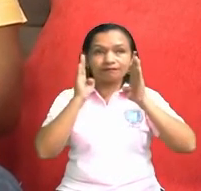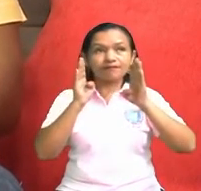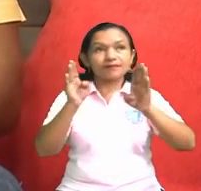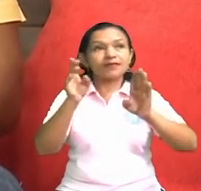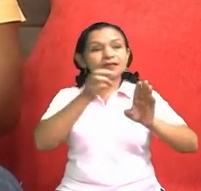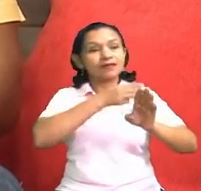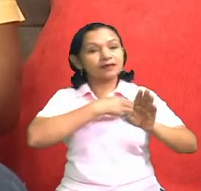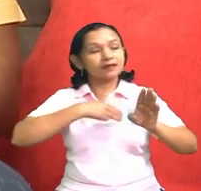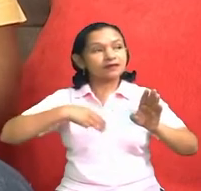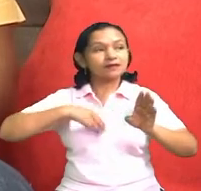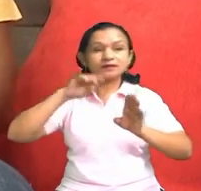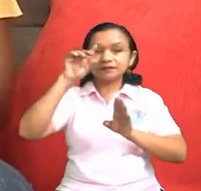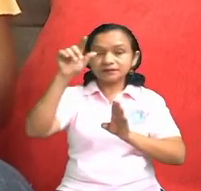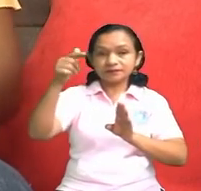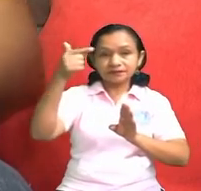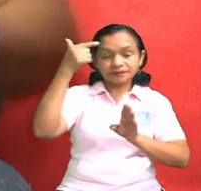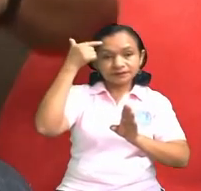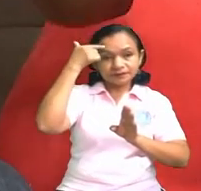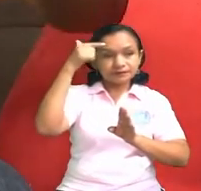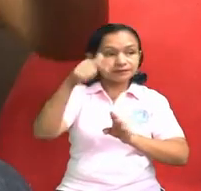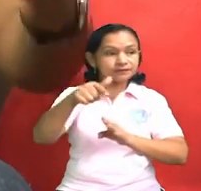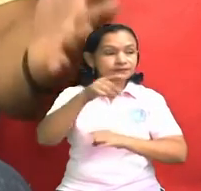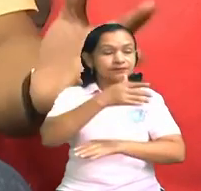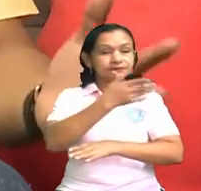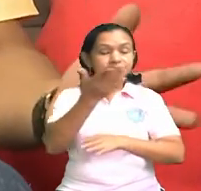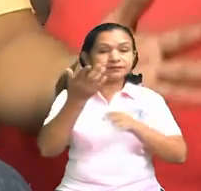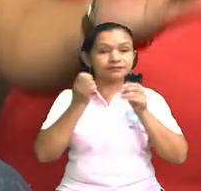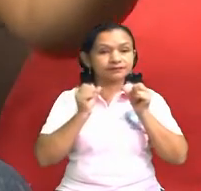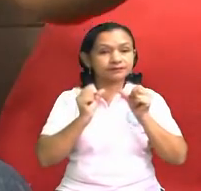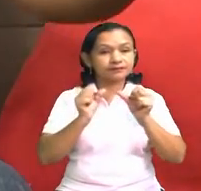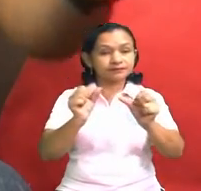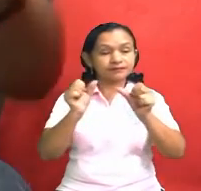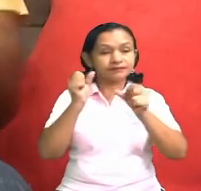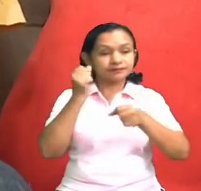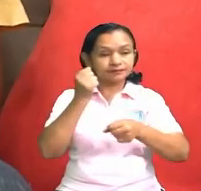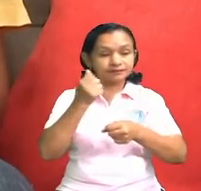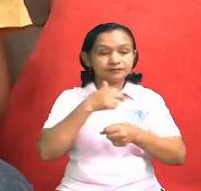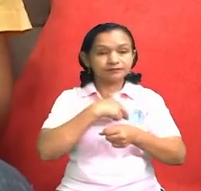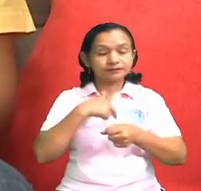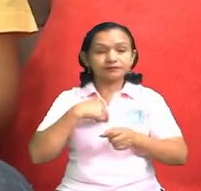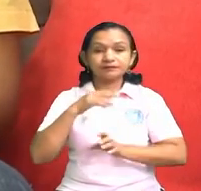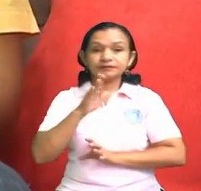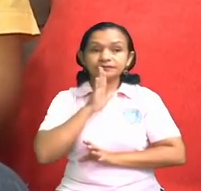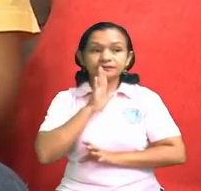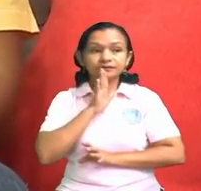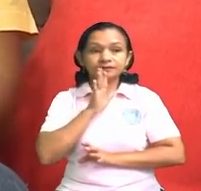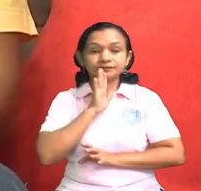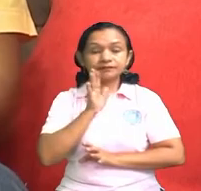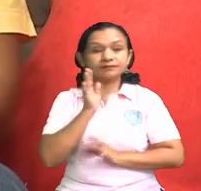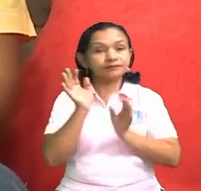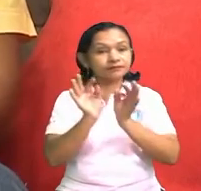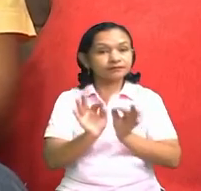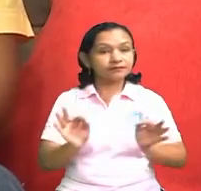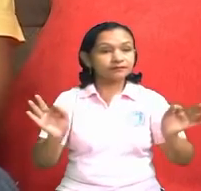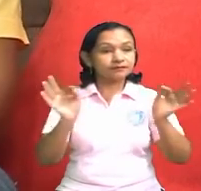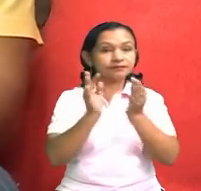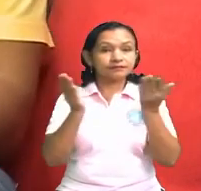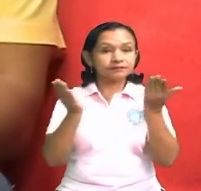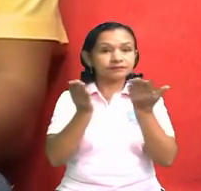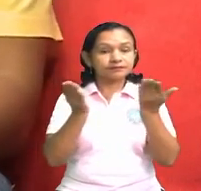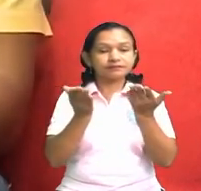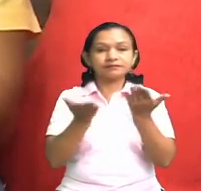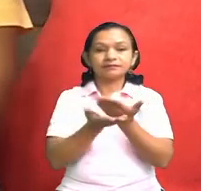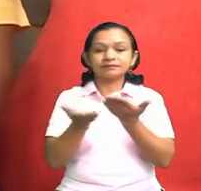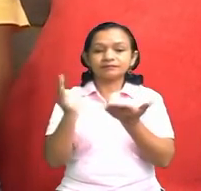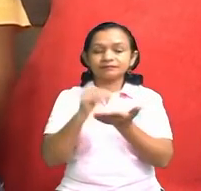el Ministerio de Gobernación dentro de esa dinámica. Que otros avances en este proceso que usted lo ha mencionado muy acertadamente,